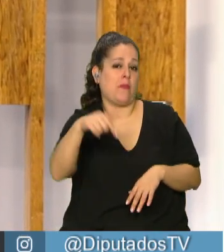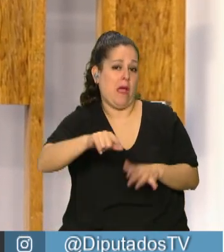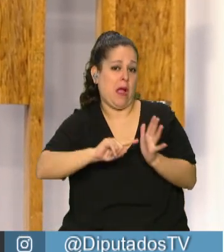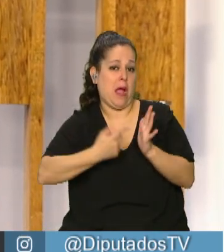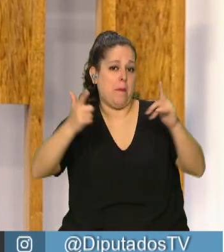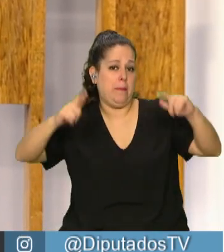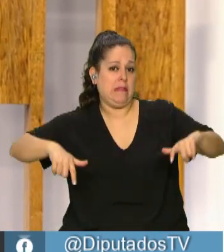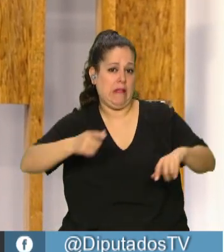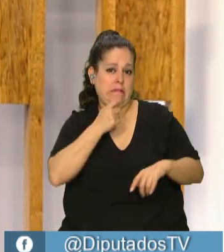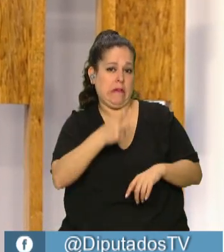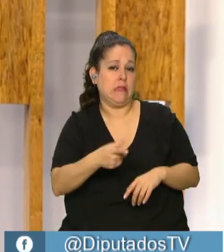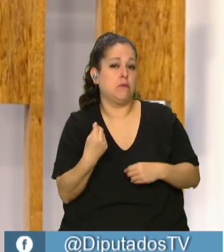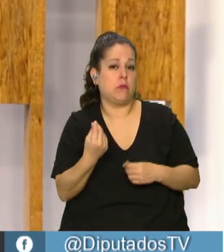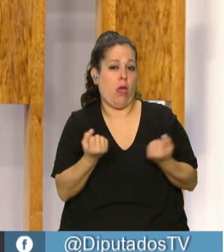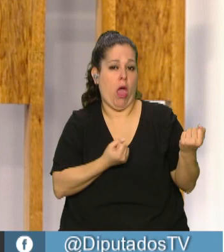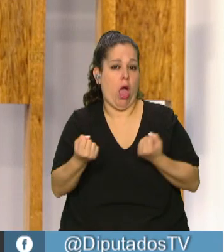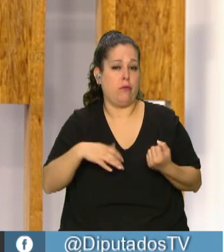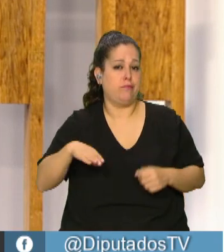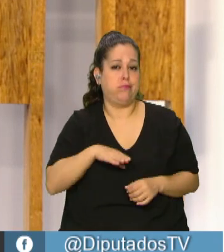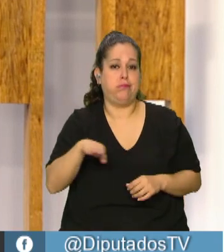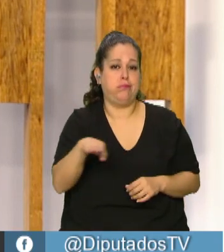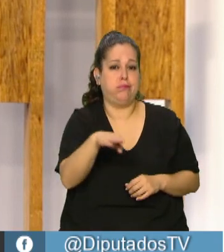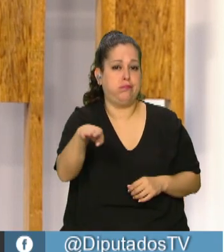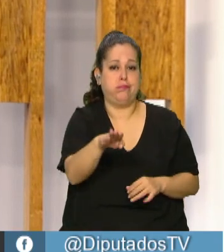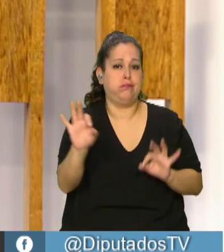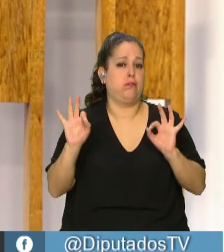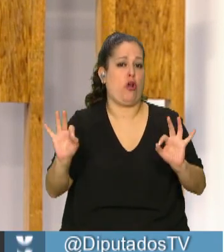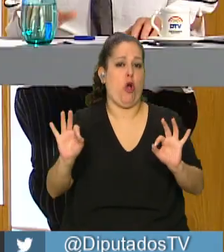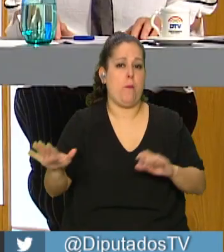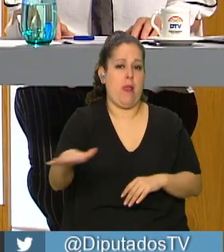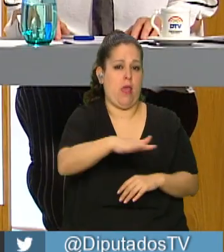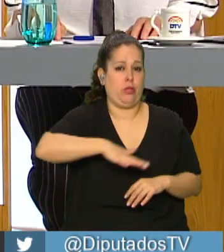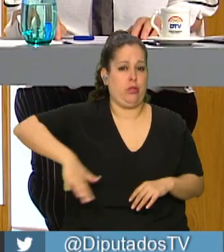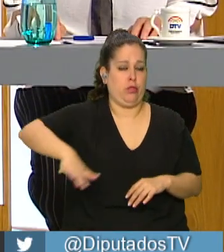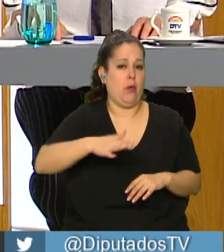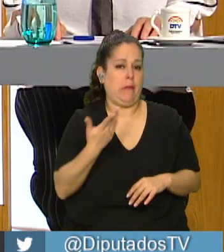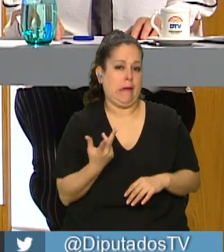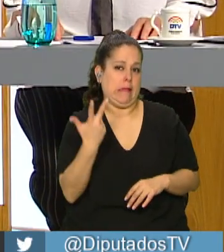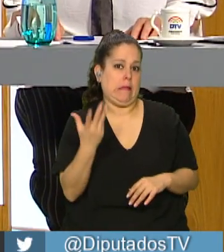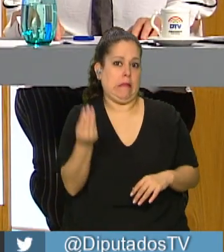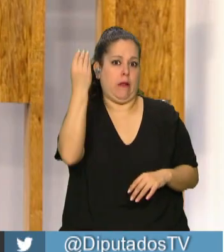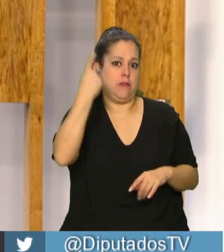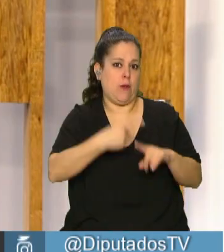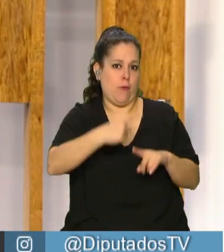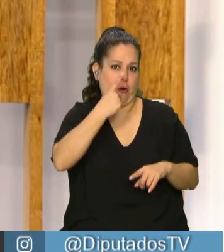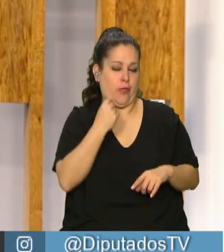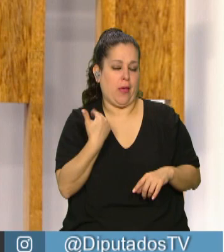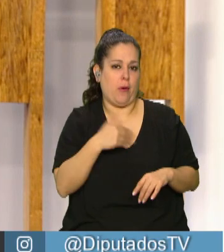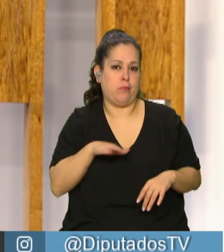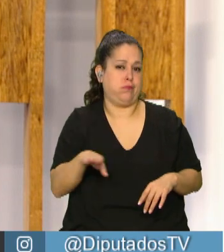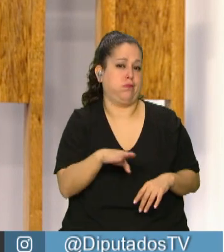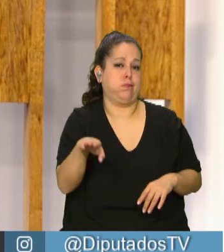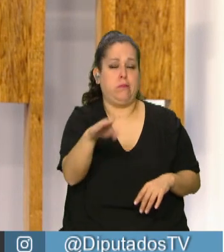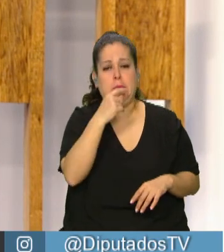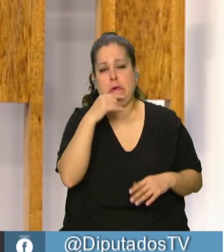un auto recorremos toda la capital, la damos vuelta 3 Está veces cerquita. por día. Imagínate en lugares como